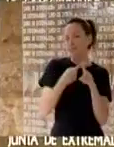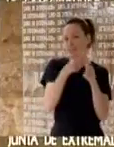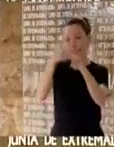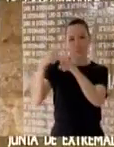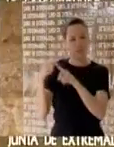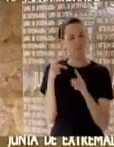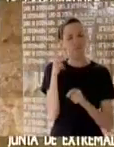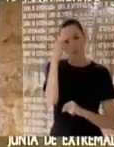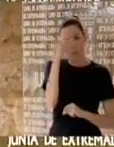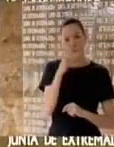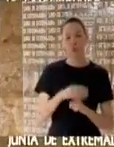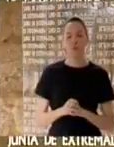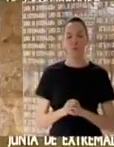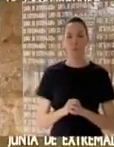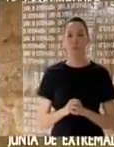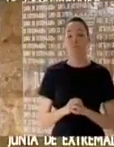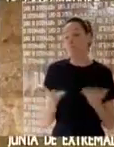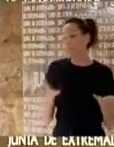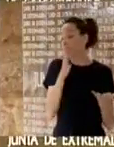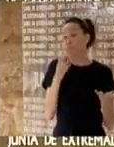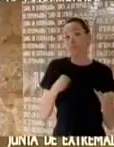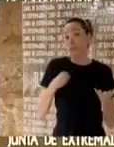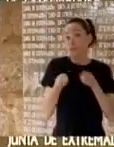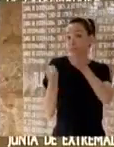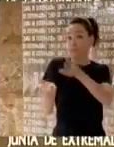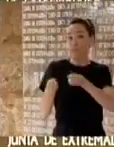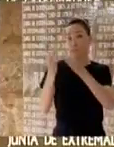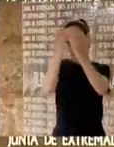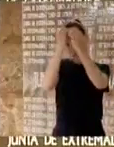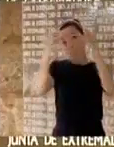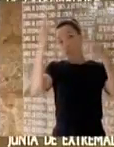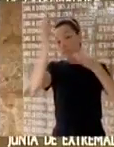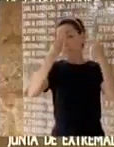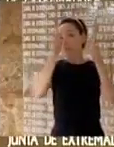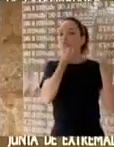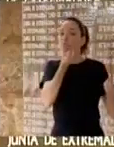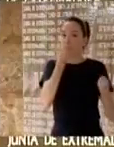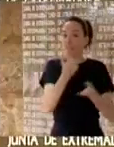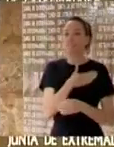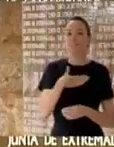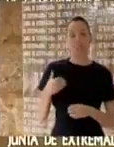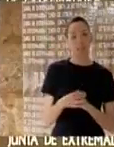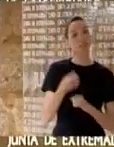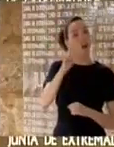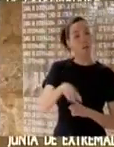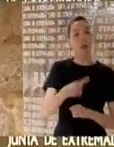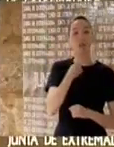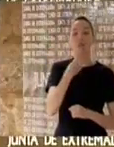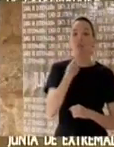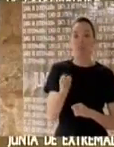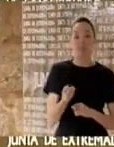consecuencia, esta era la reflexión que me gustaría trasladarles y decirles a forma y a modo